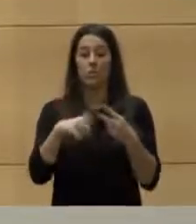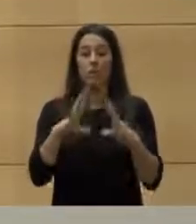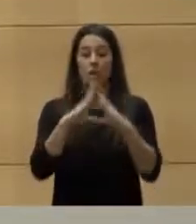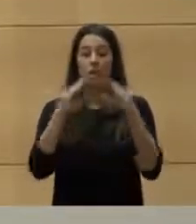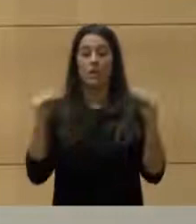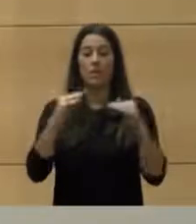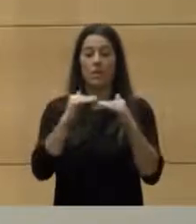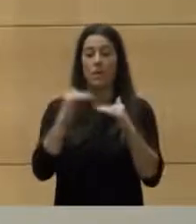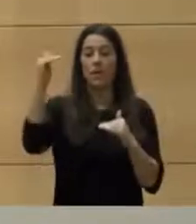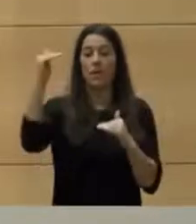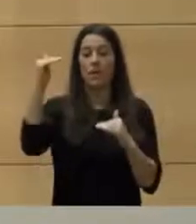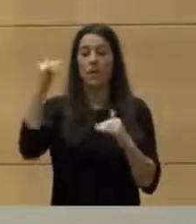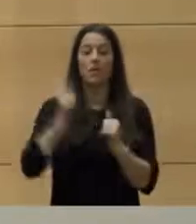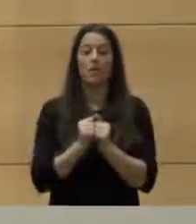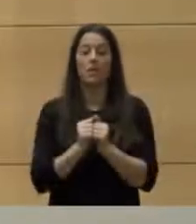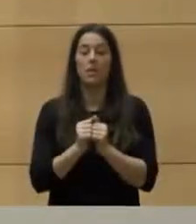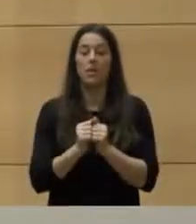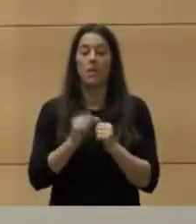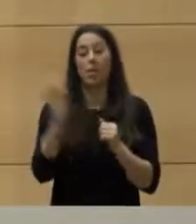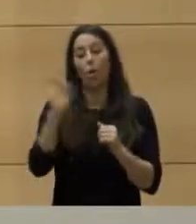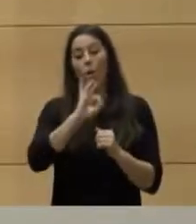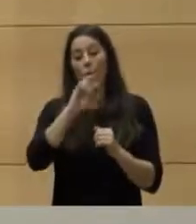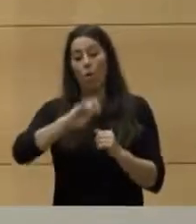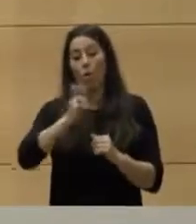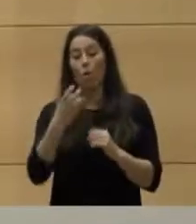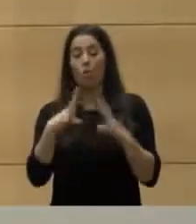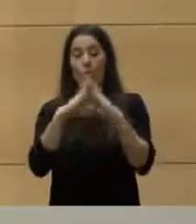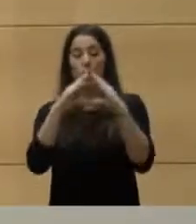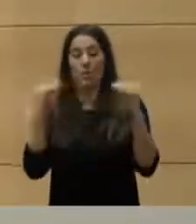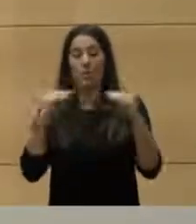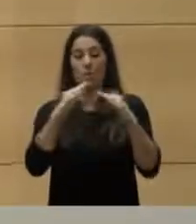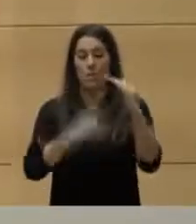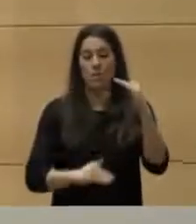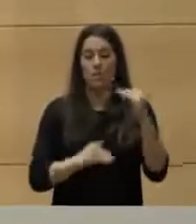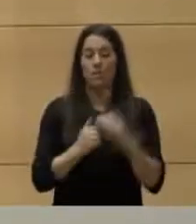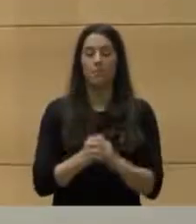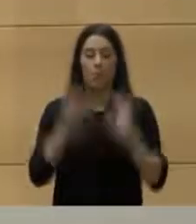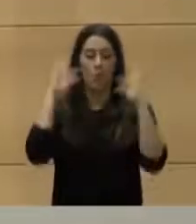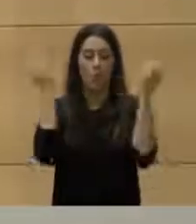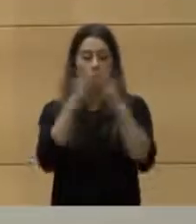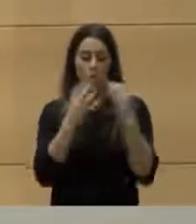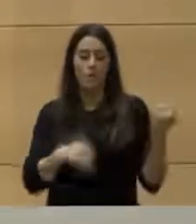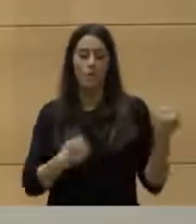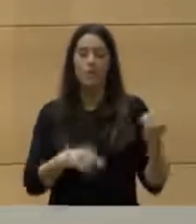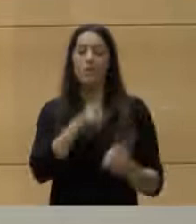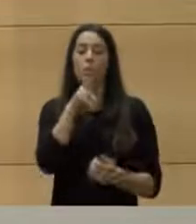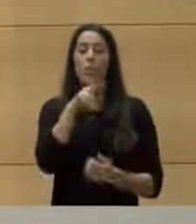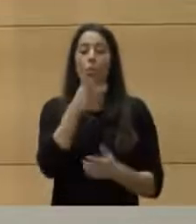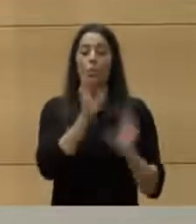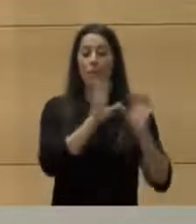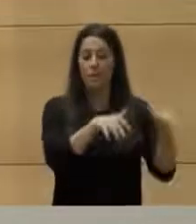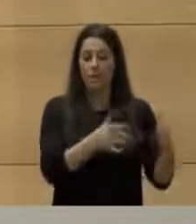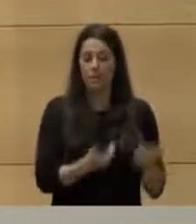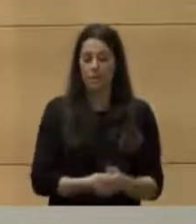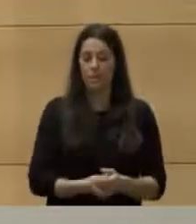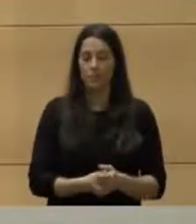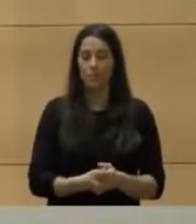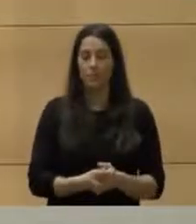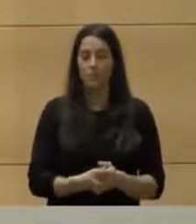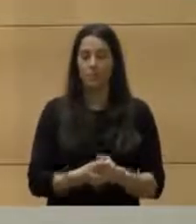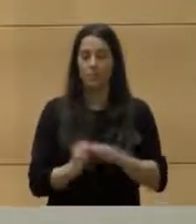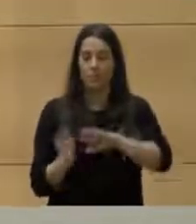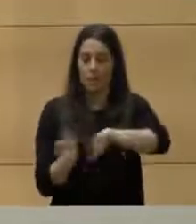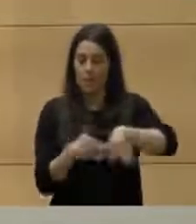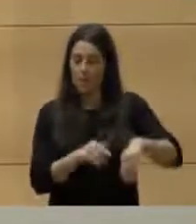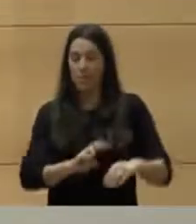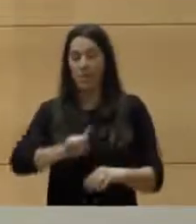Jaén, Granada, Málaga y Almería, y otra la Baja Andalucía, Córdoba, Sevilla, Huelva y Cádiz. Y después de aquello,